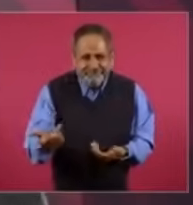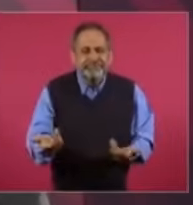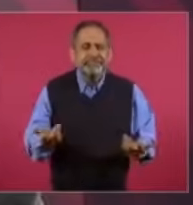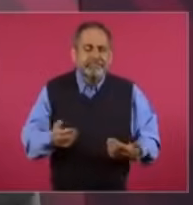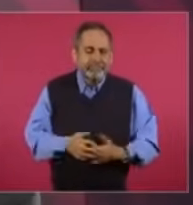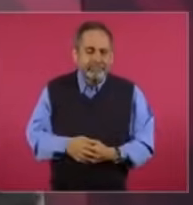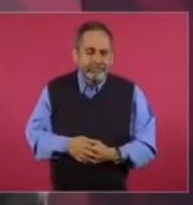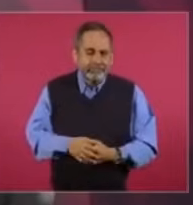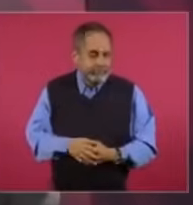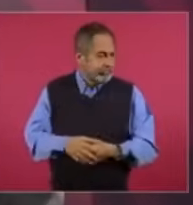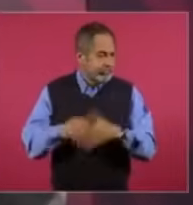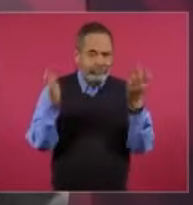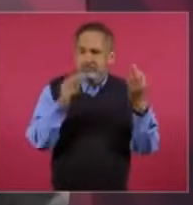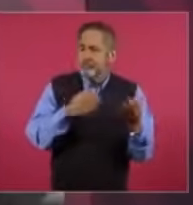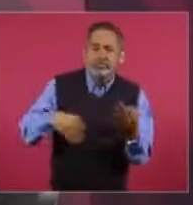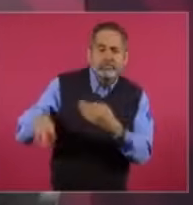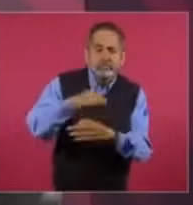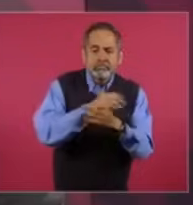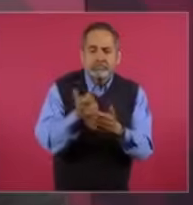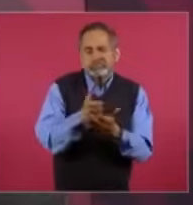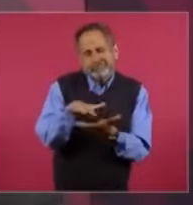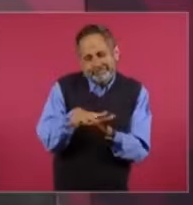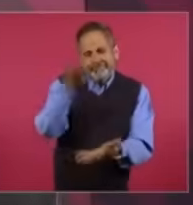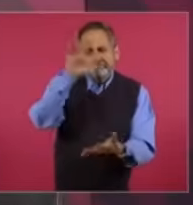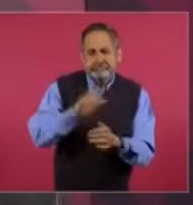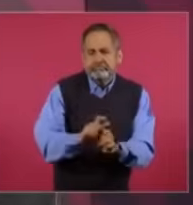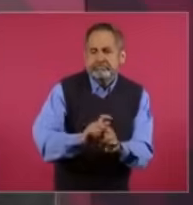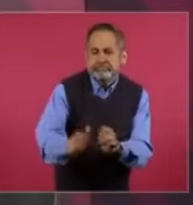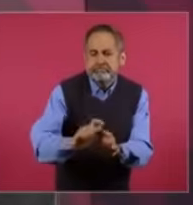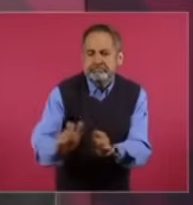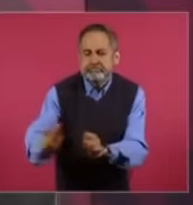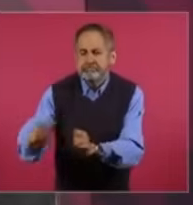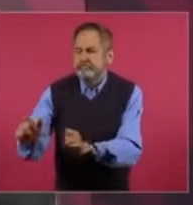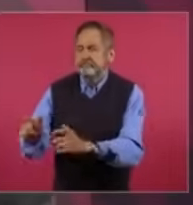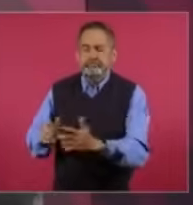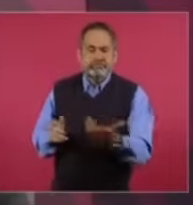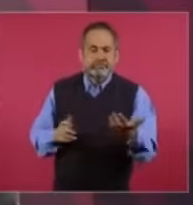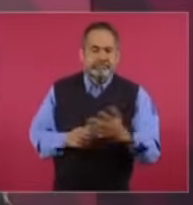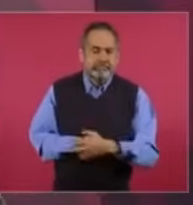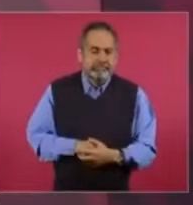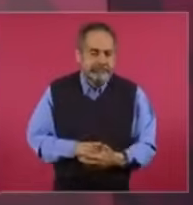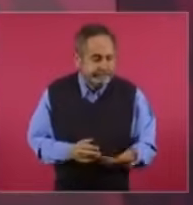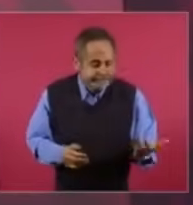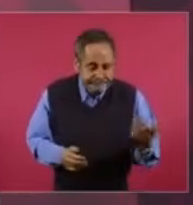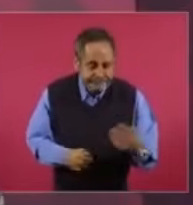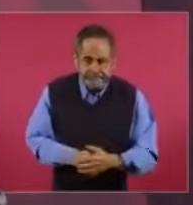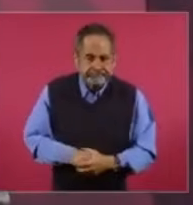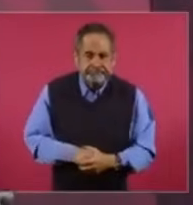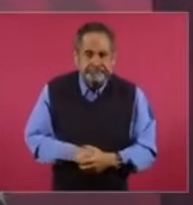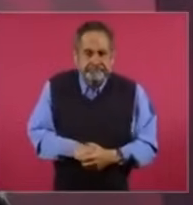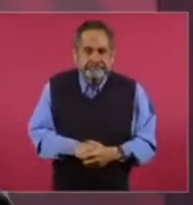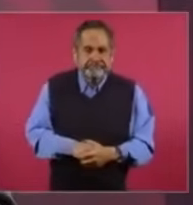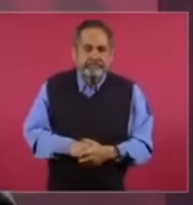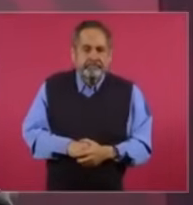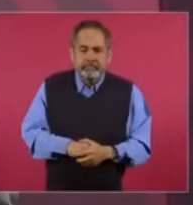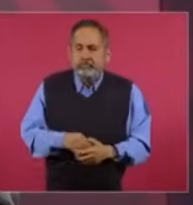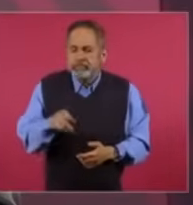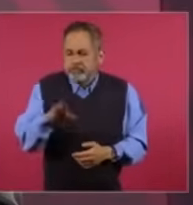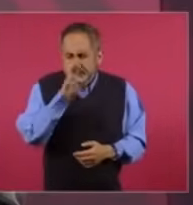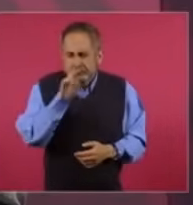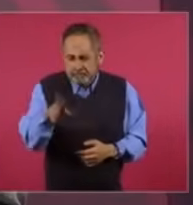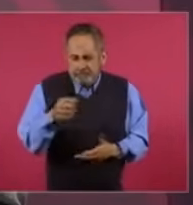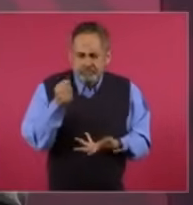A todos, o a la mayoría, les asignaban un presupuesto.